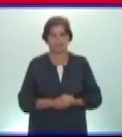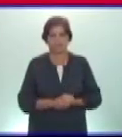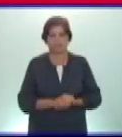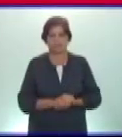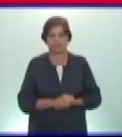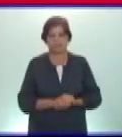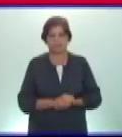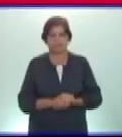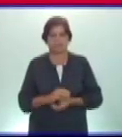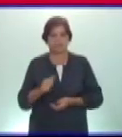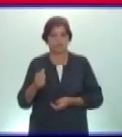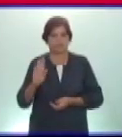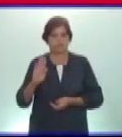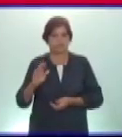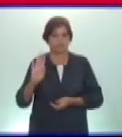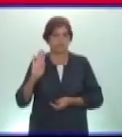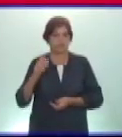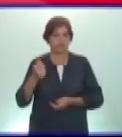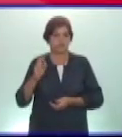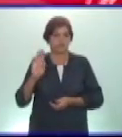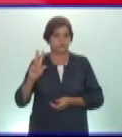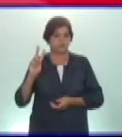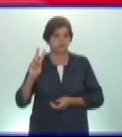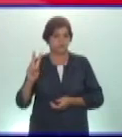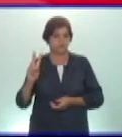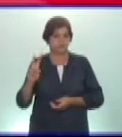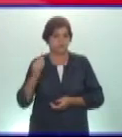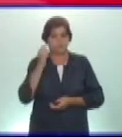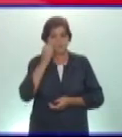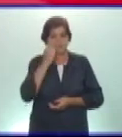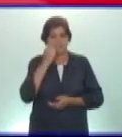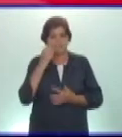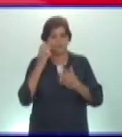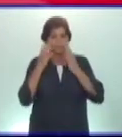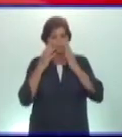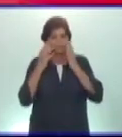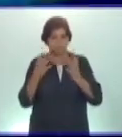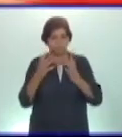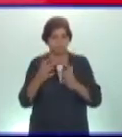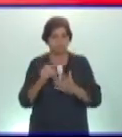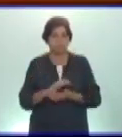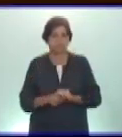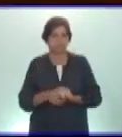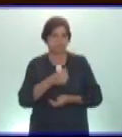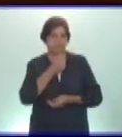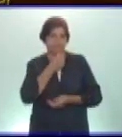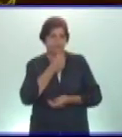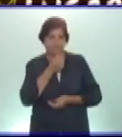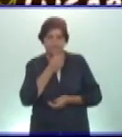Los adverbios dan más información y sentido a lo que decimos. Es fácil, mira.